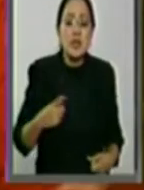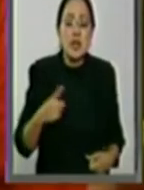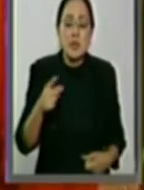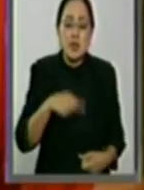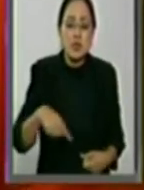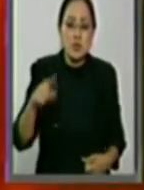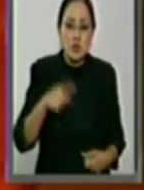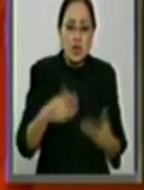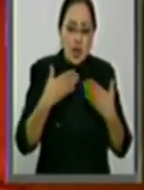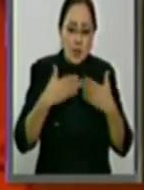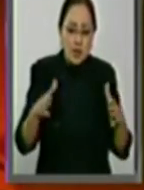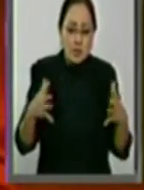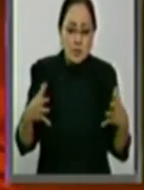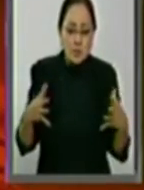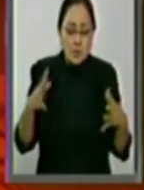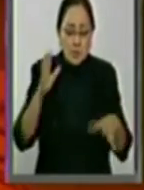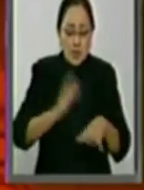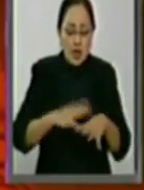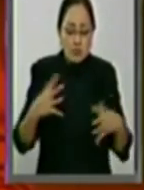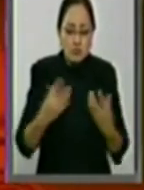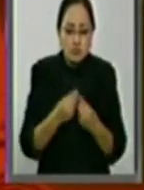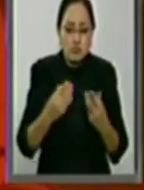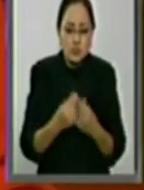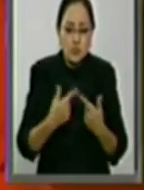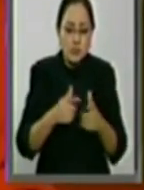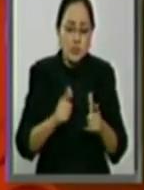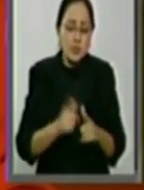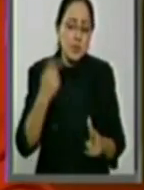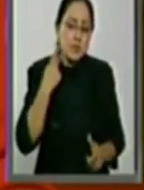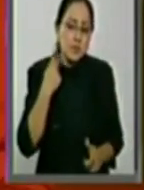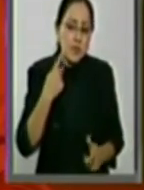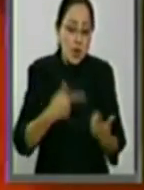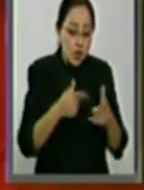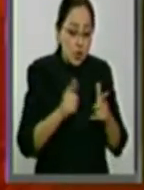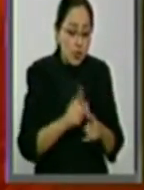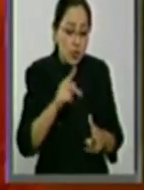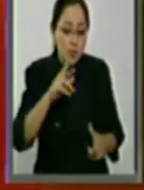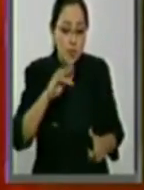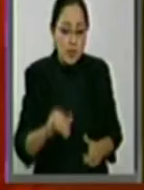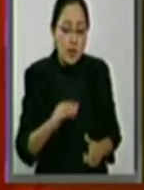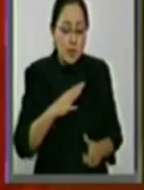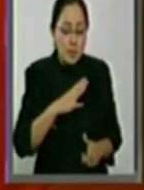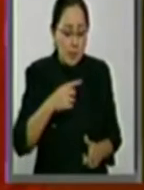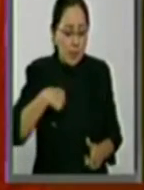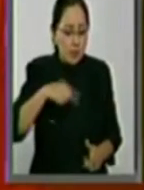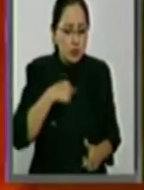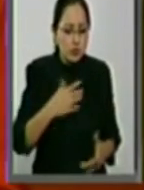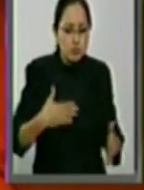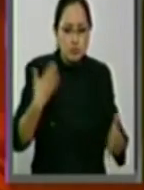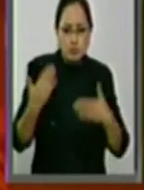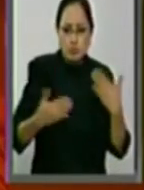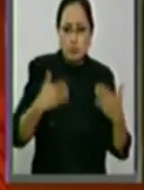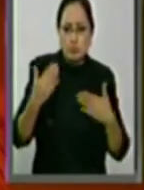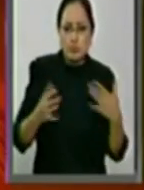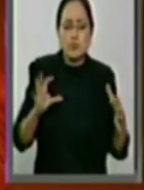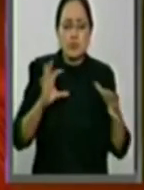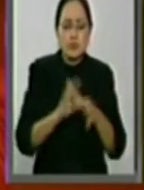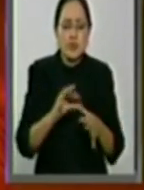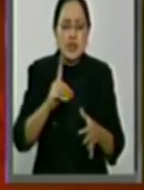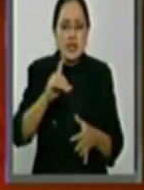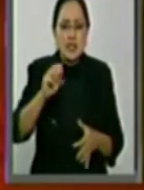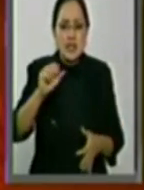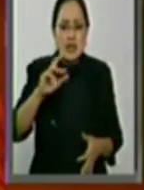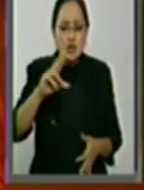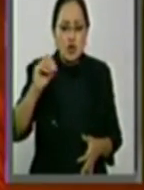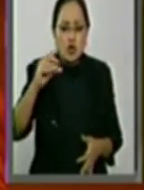que abrirse. Celebramos, pues, en el Grupo Parlamentario del PRI la creación de este Consejo de Desarrollo Metropolitano, que